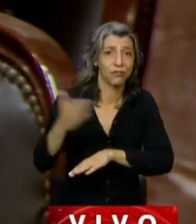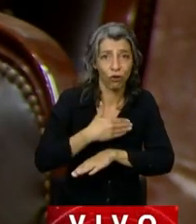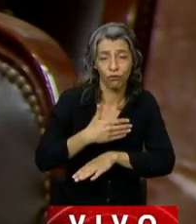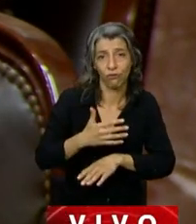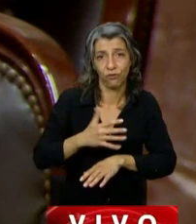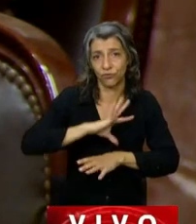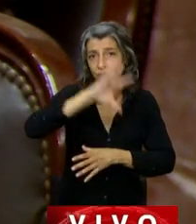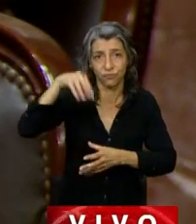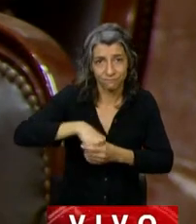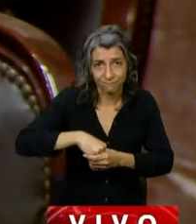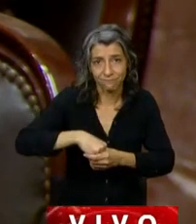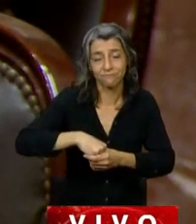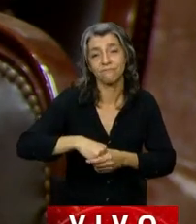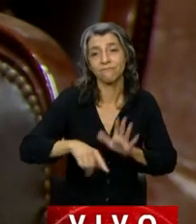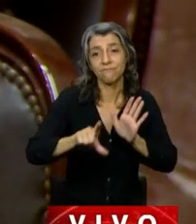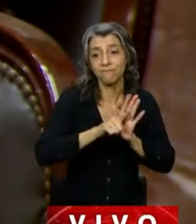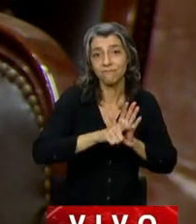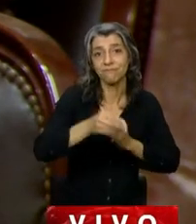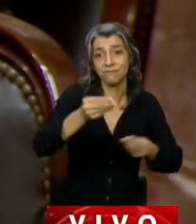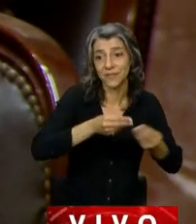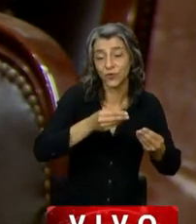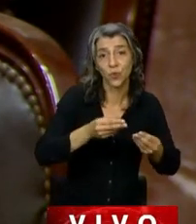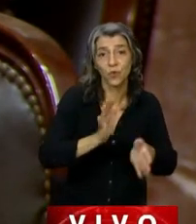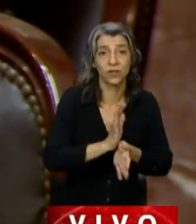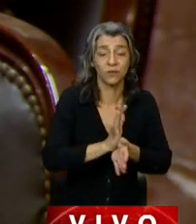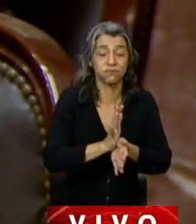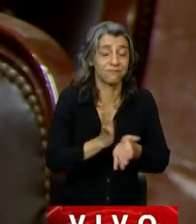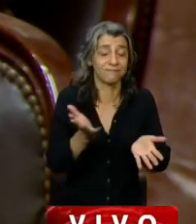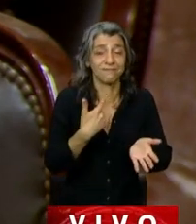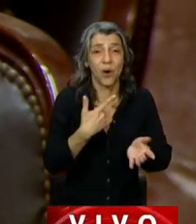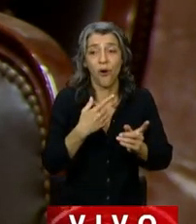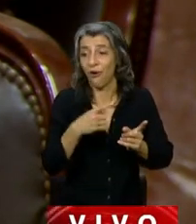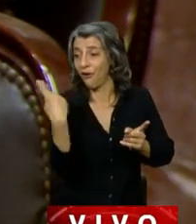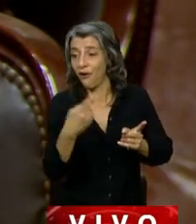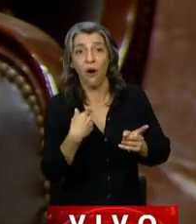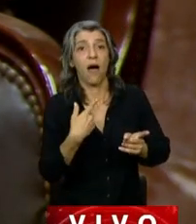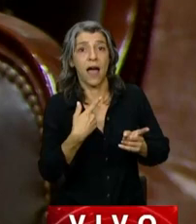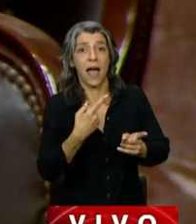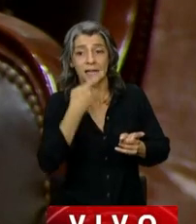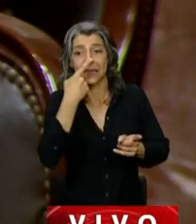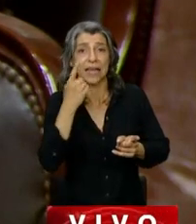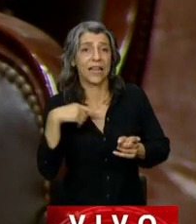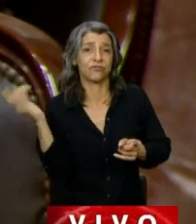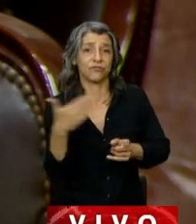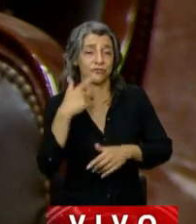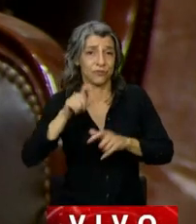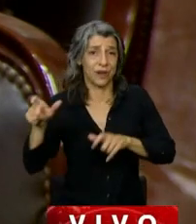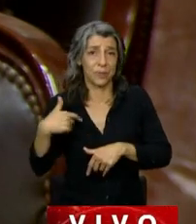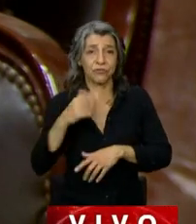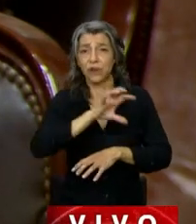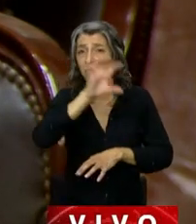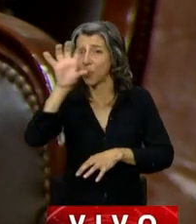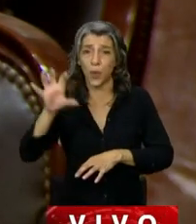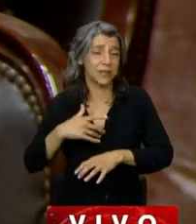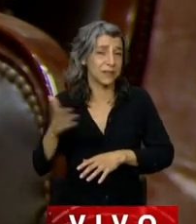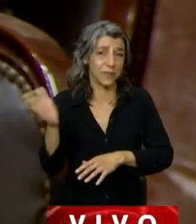que influye en cada uno de nosotros y nosotras, en cada una de nuestras provincias. Yo pertenezco a una provincia